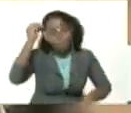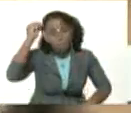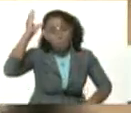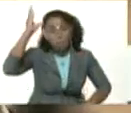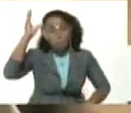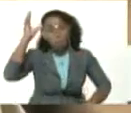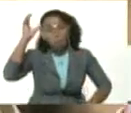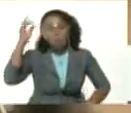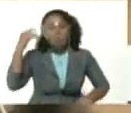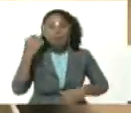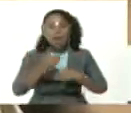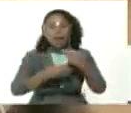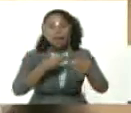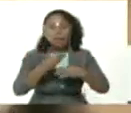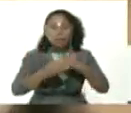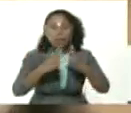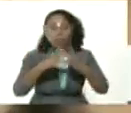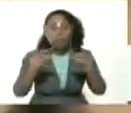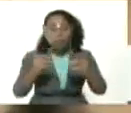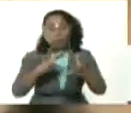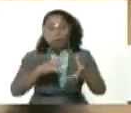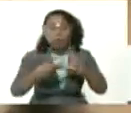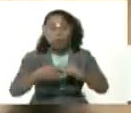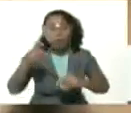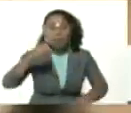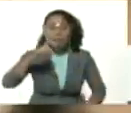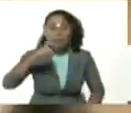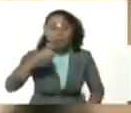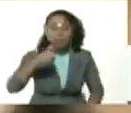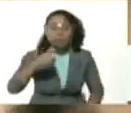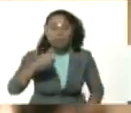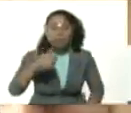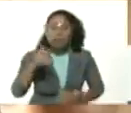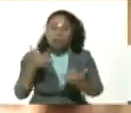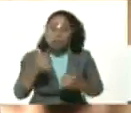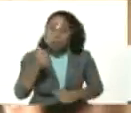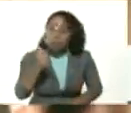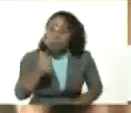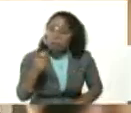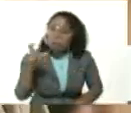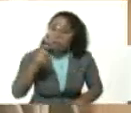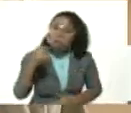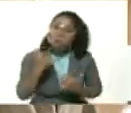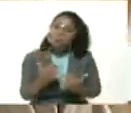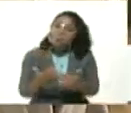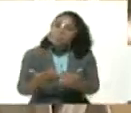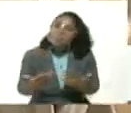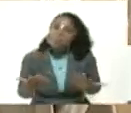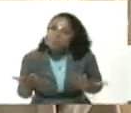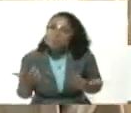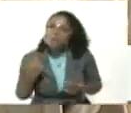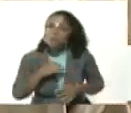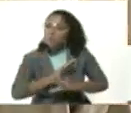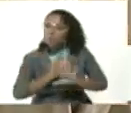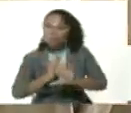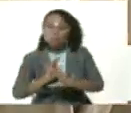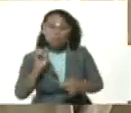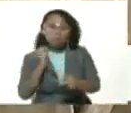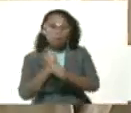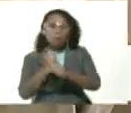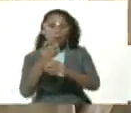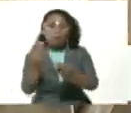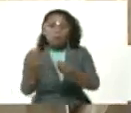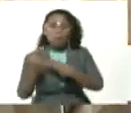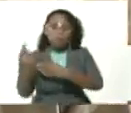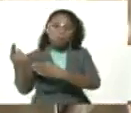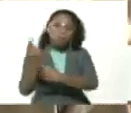de producir todos los CLAS que necesitamos. Ahora bien, ¿qué necesitamos ahora? Bueno, estamos trabajando, ya usted nos ha dado la orden, eso